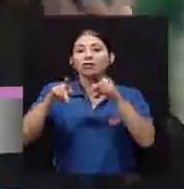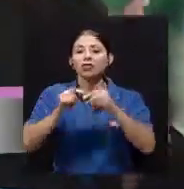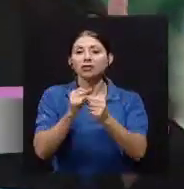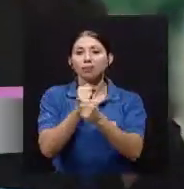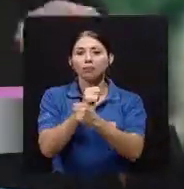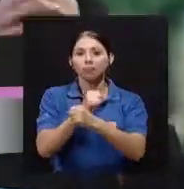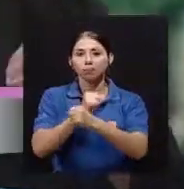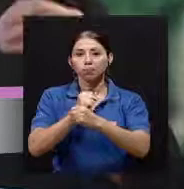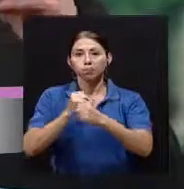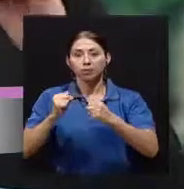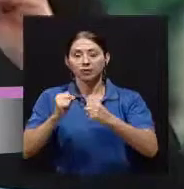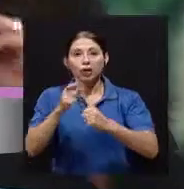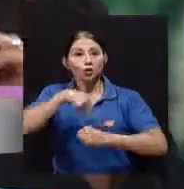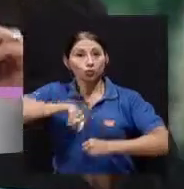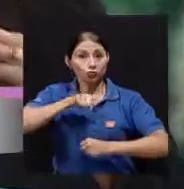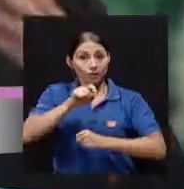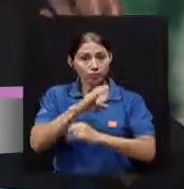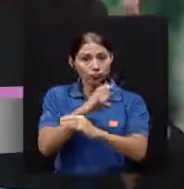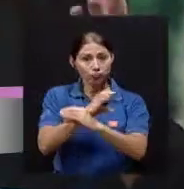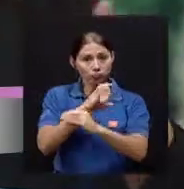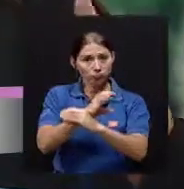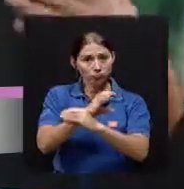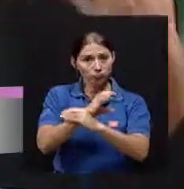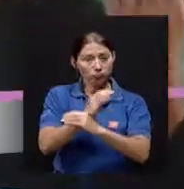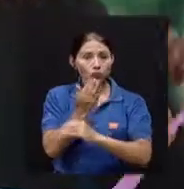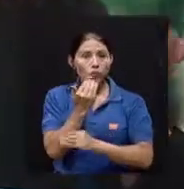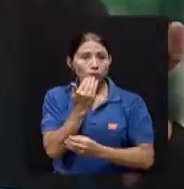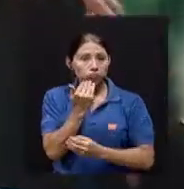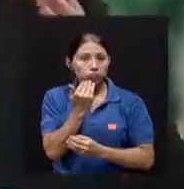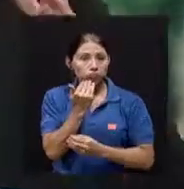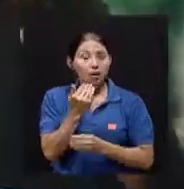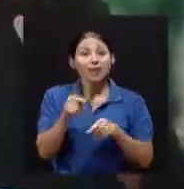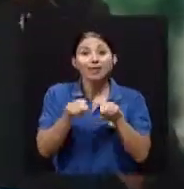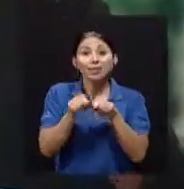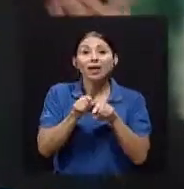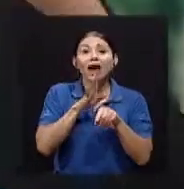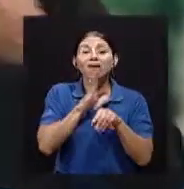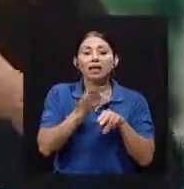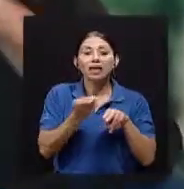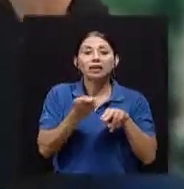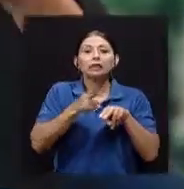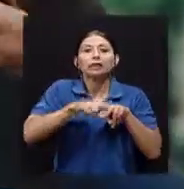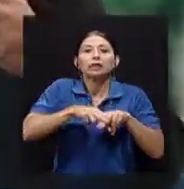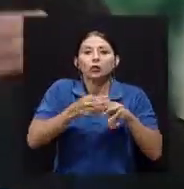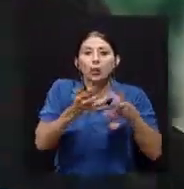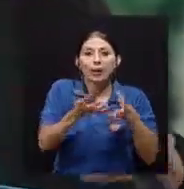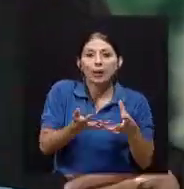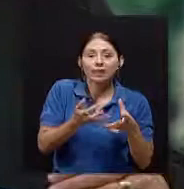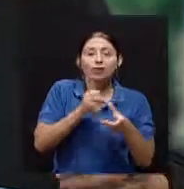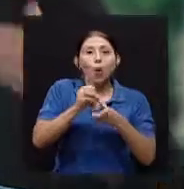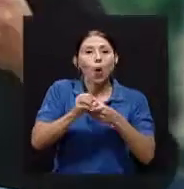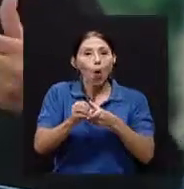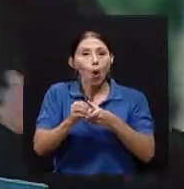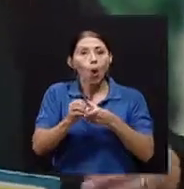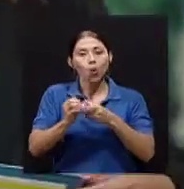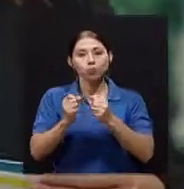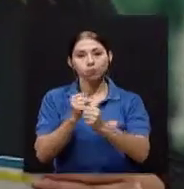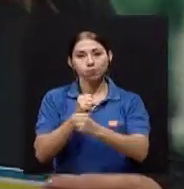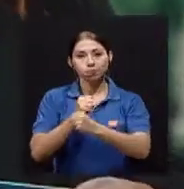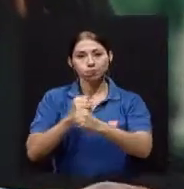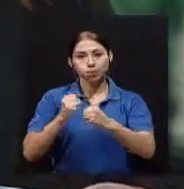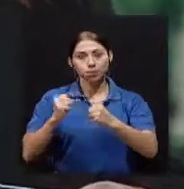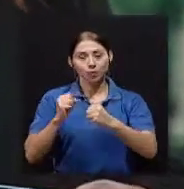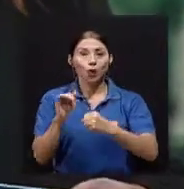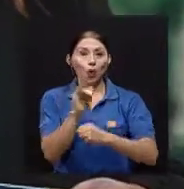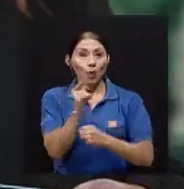muy presentes a la hora de alimentarnos y por qué también hablar de obesidad y sobrepeso o exceso de peso, como menciona nuestra invitada,